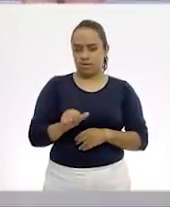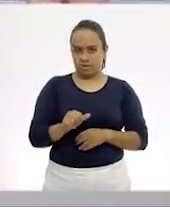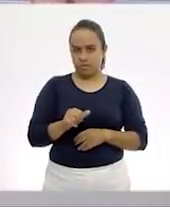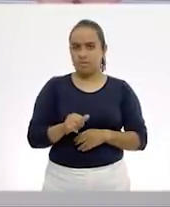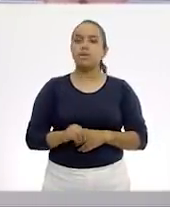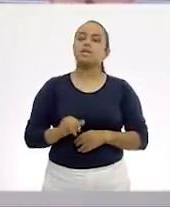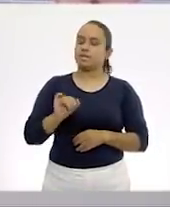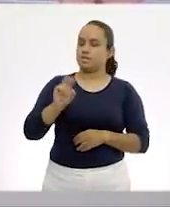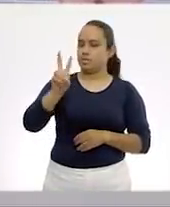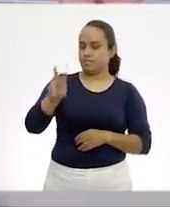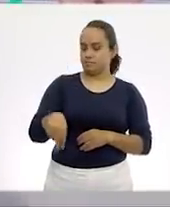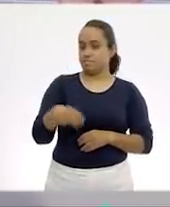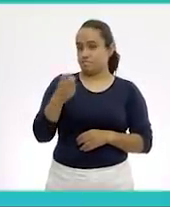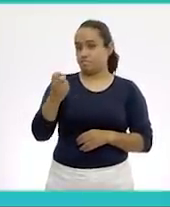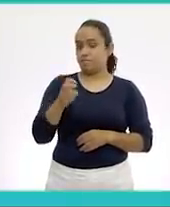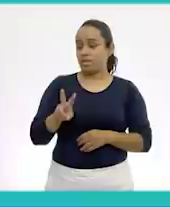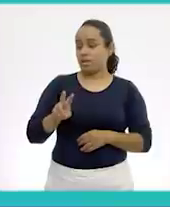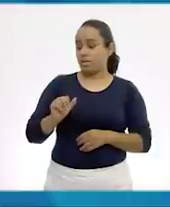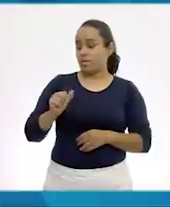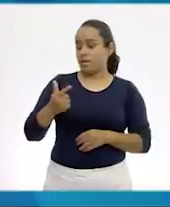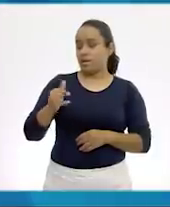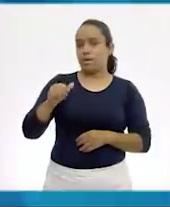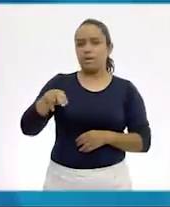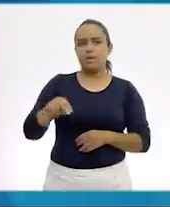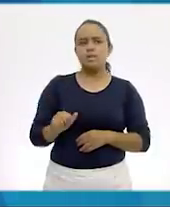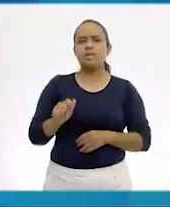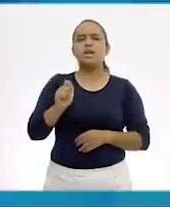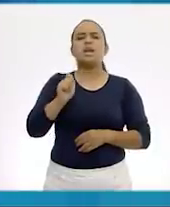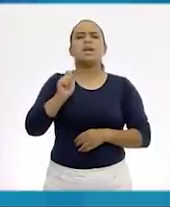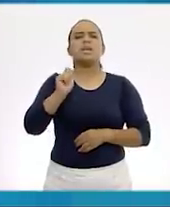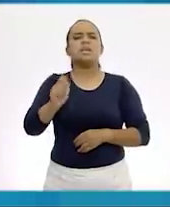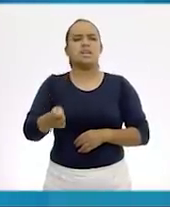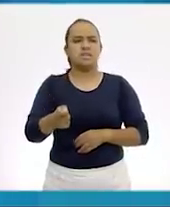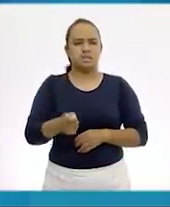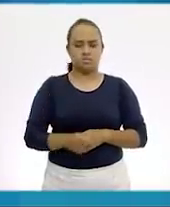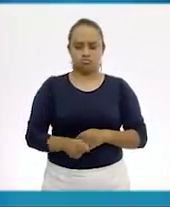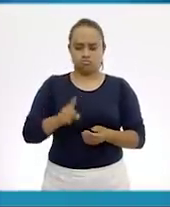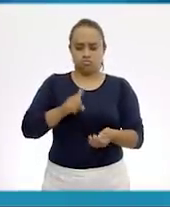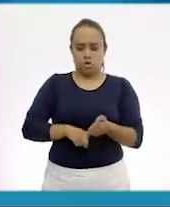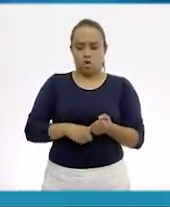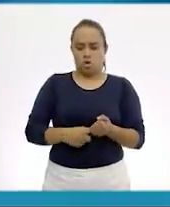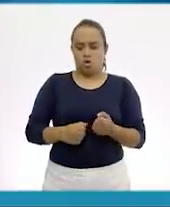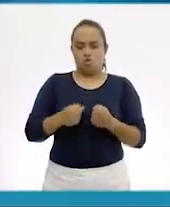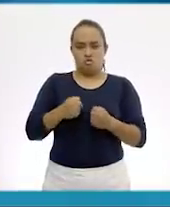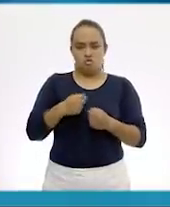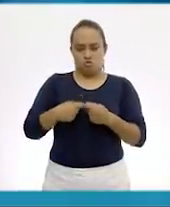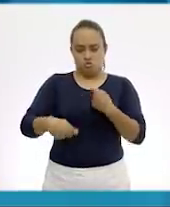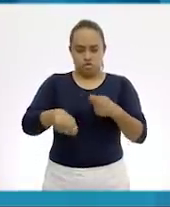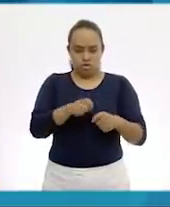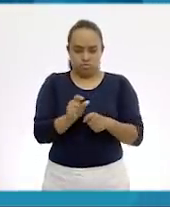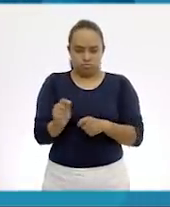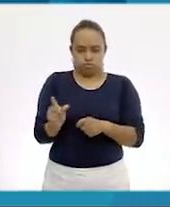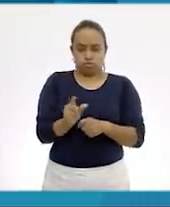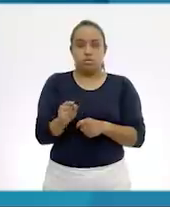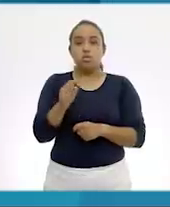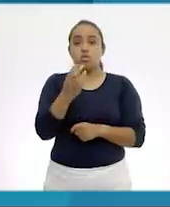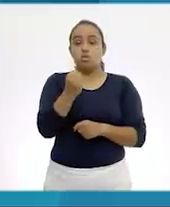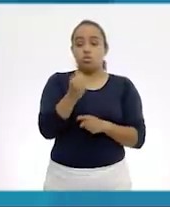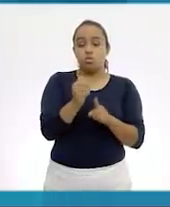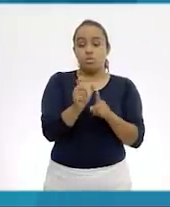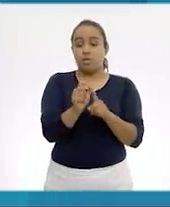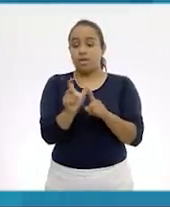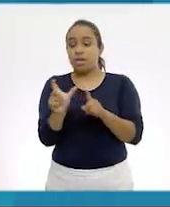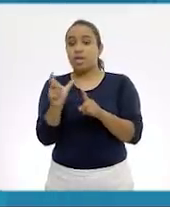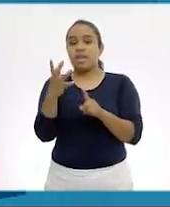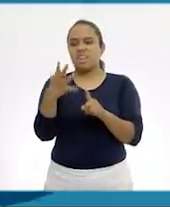Acertaste. La vagina es un conducto musculoso, membranoso y muy elástico que mide de 9 a 10